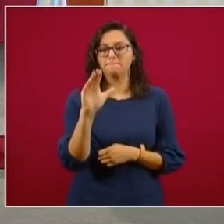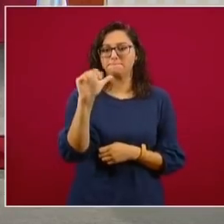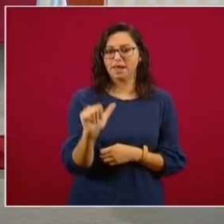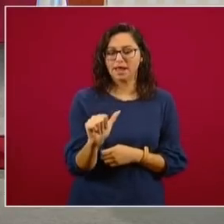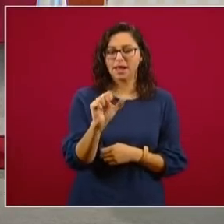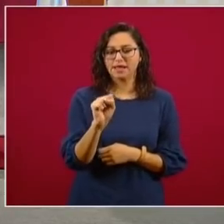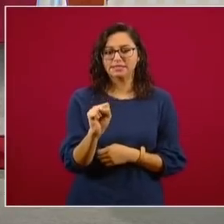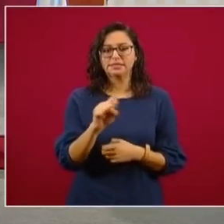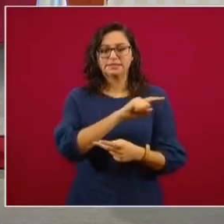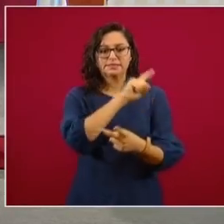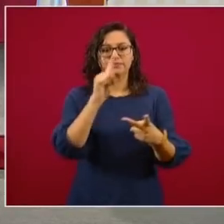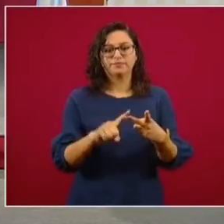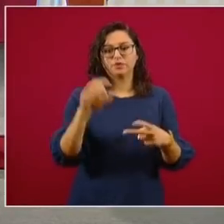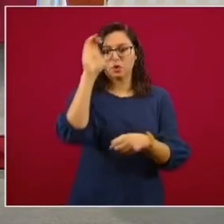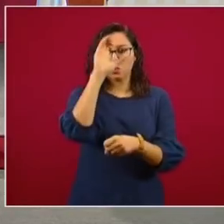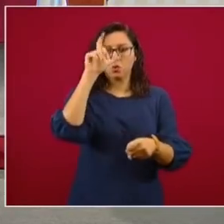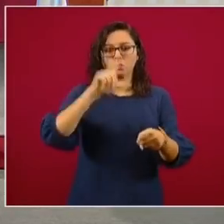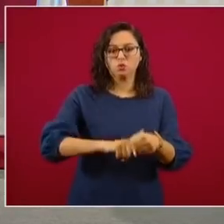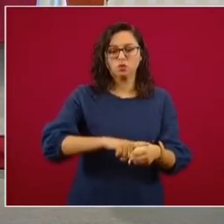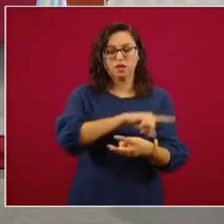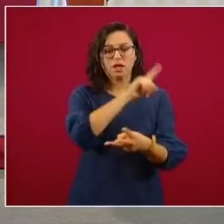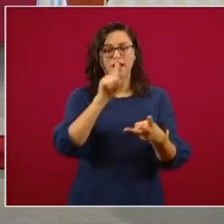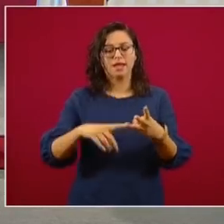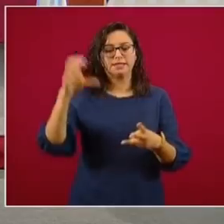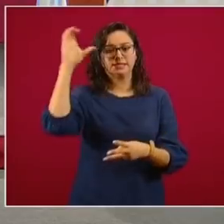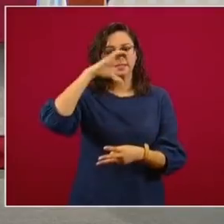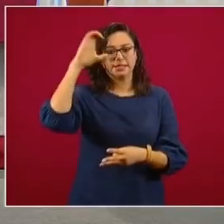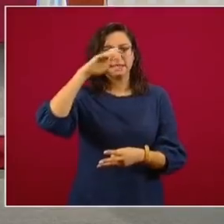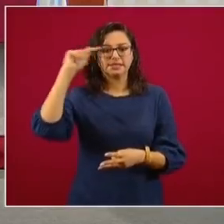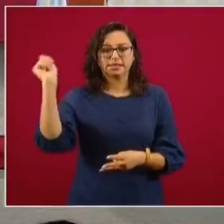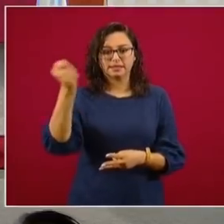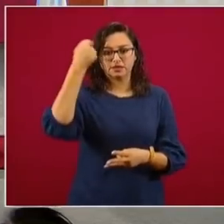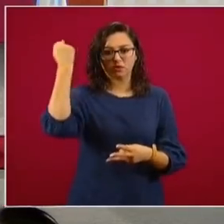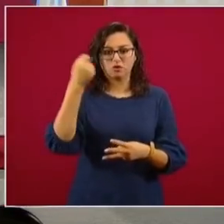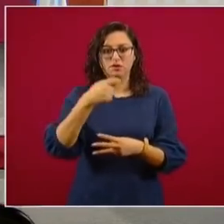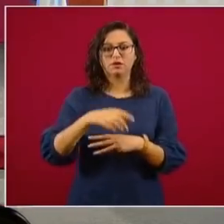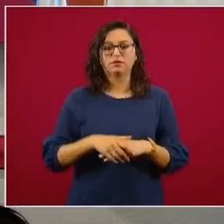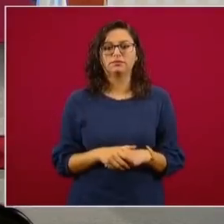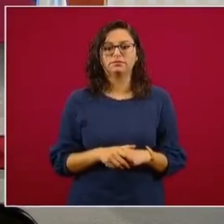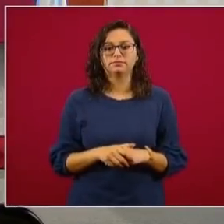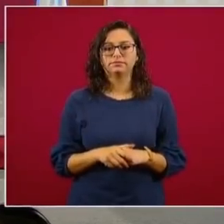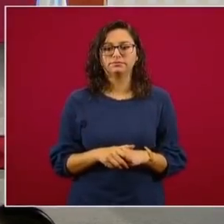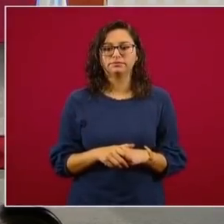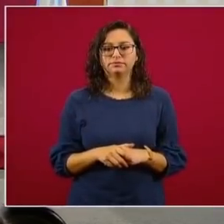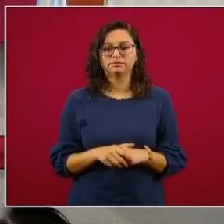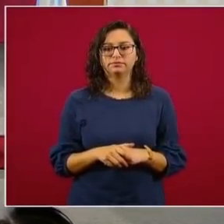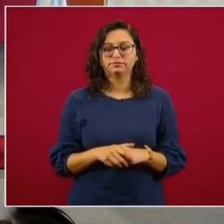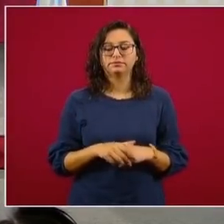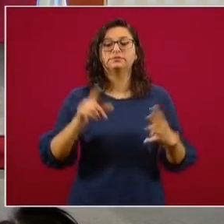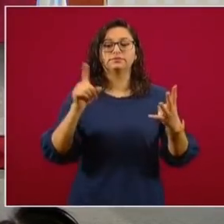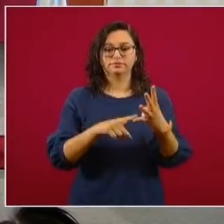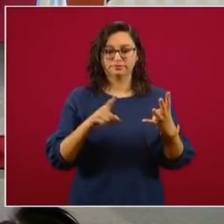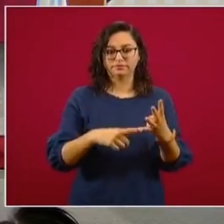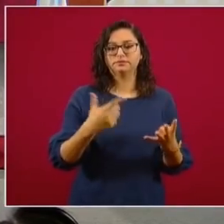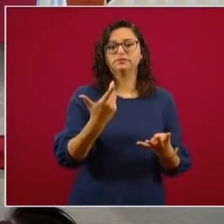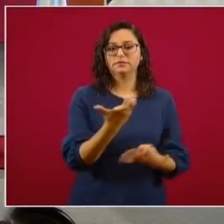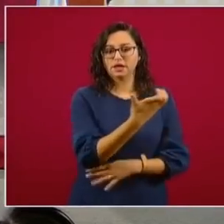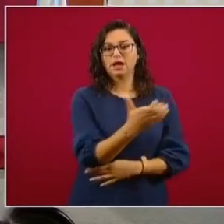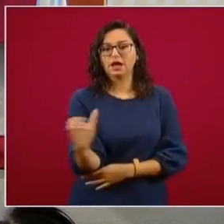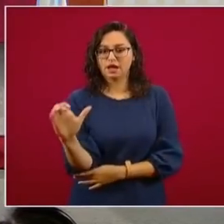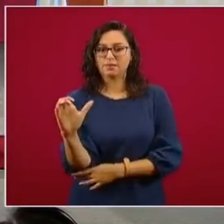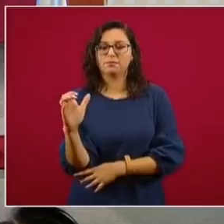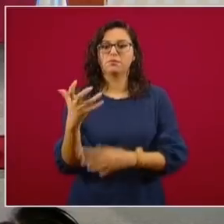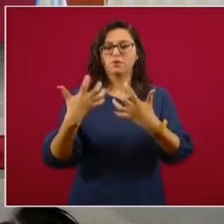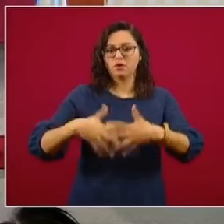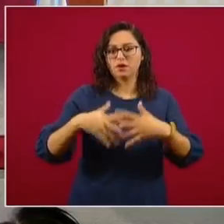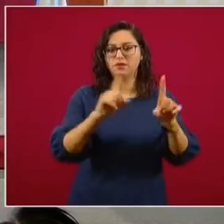sistema, cultura y ciencia y tecnología. Bueno, pasamos, y los apoyos